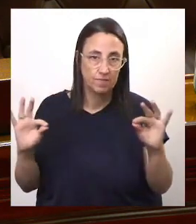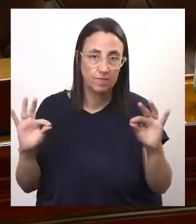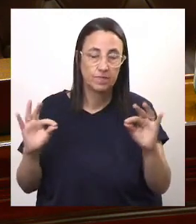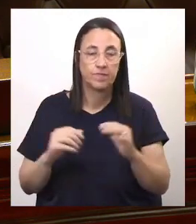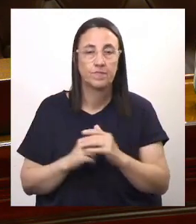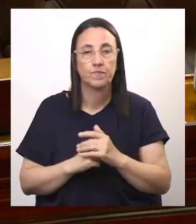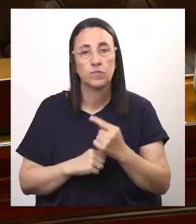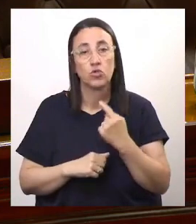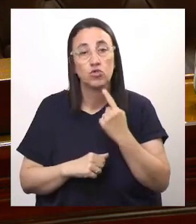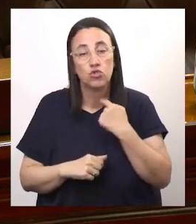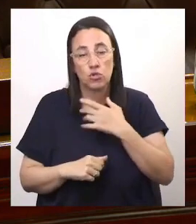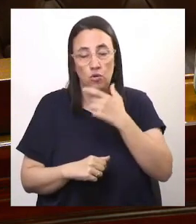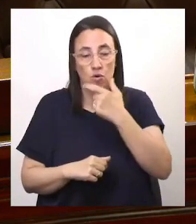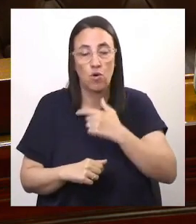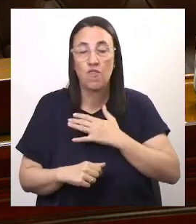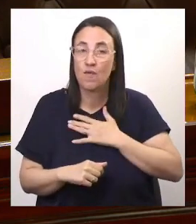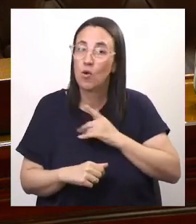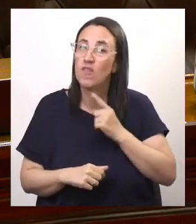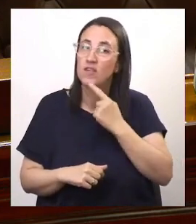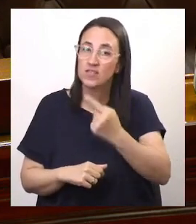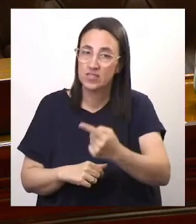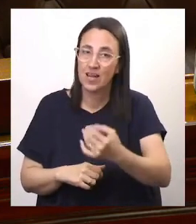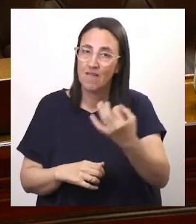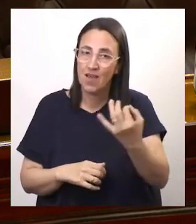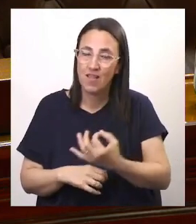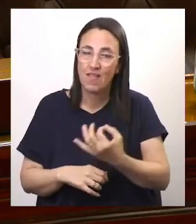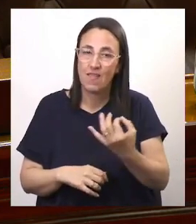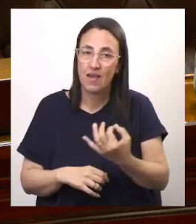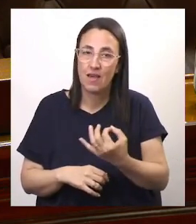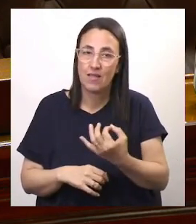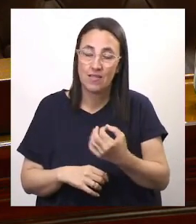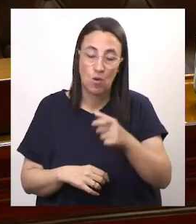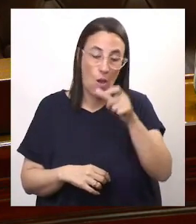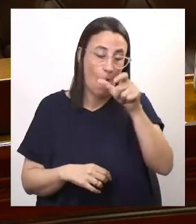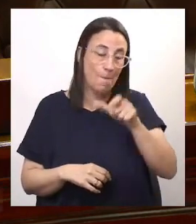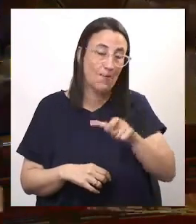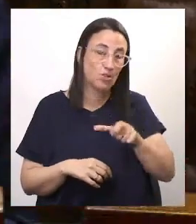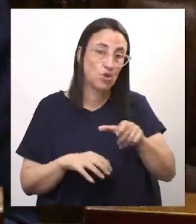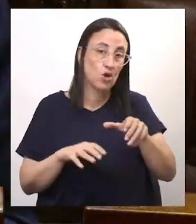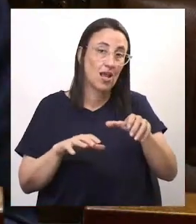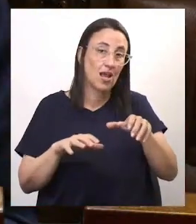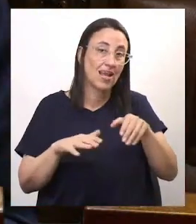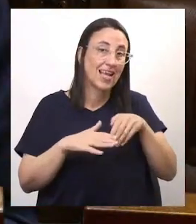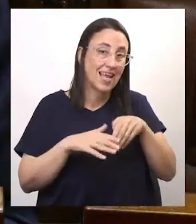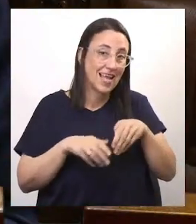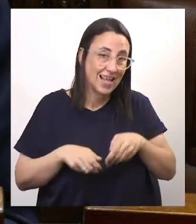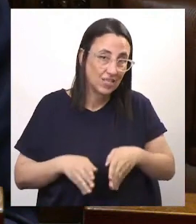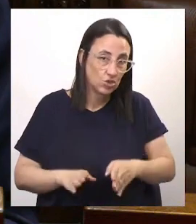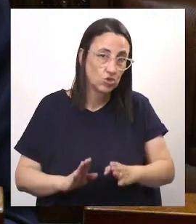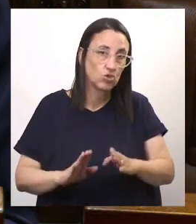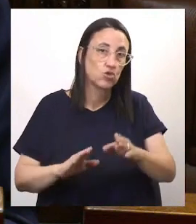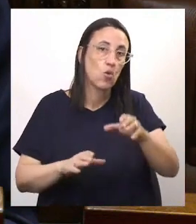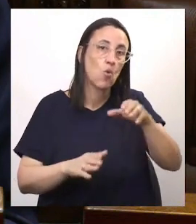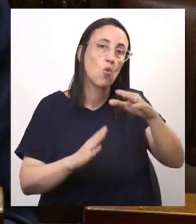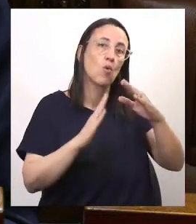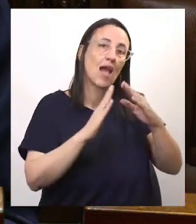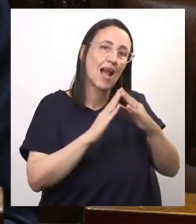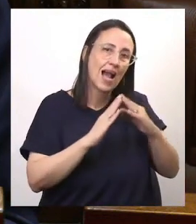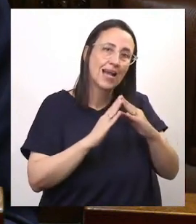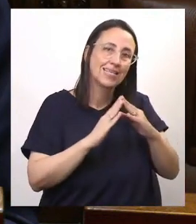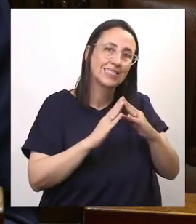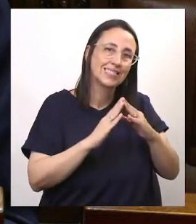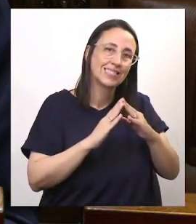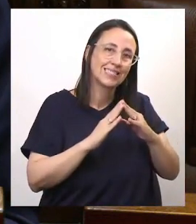Tengo que confesarles que para quien nació en un hogar nacionalista,